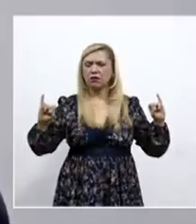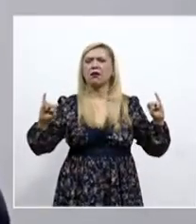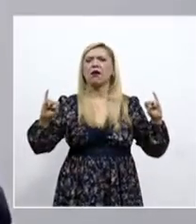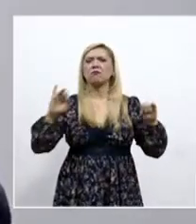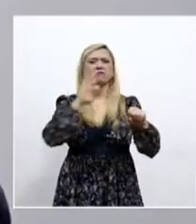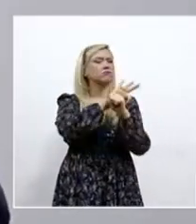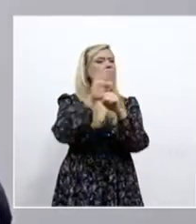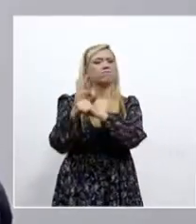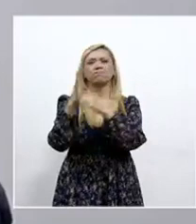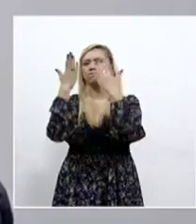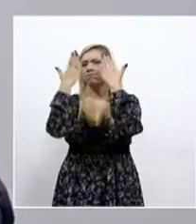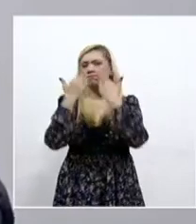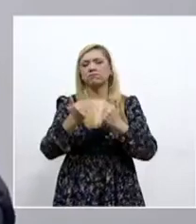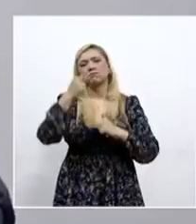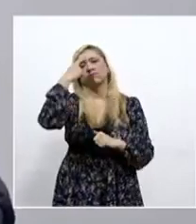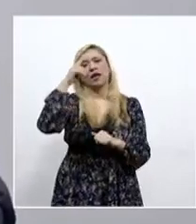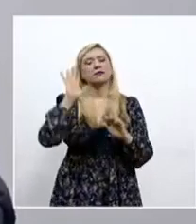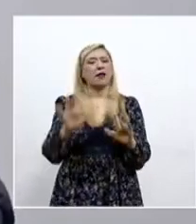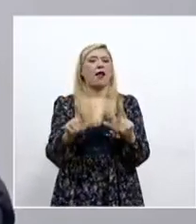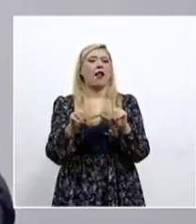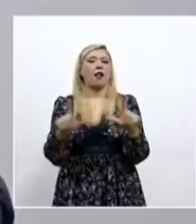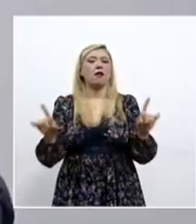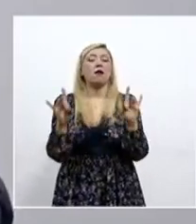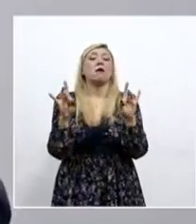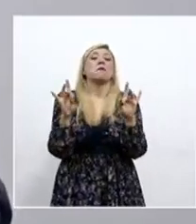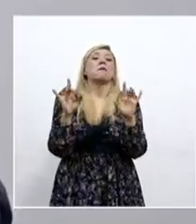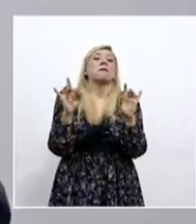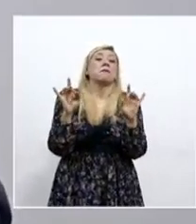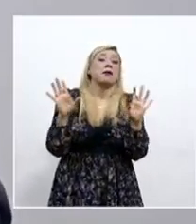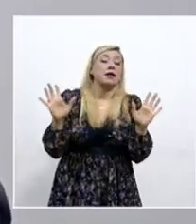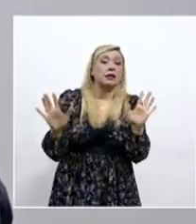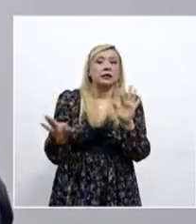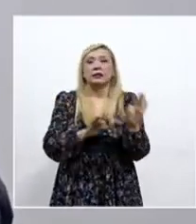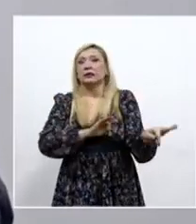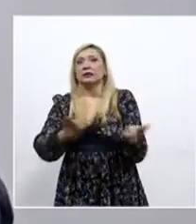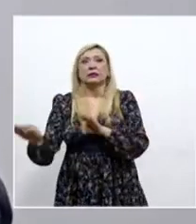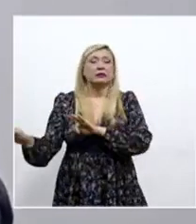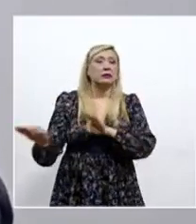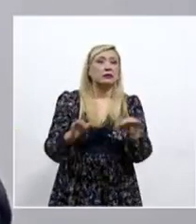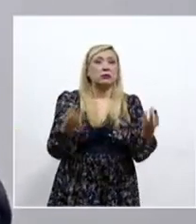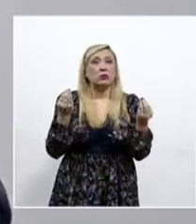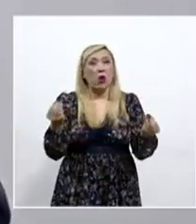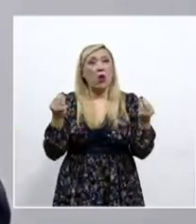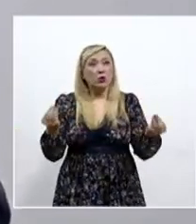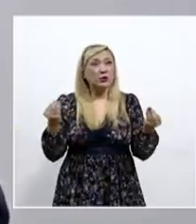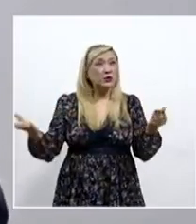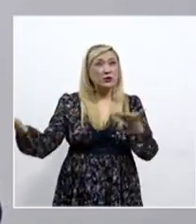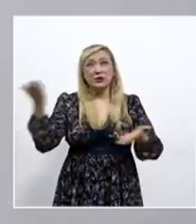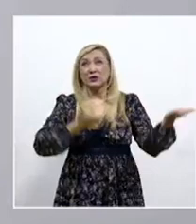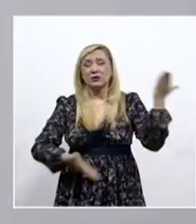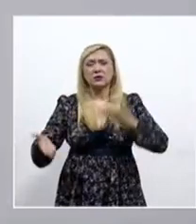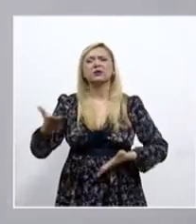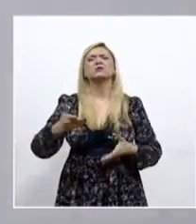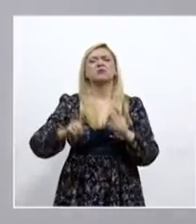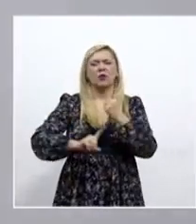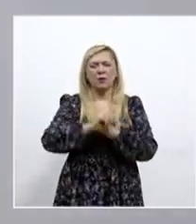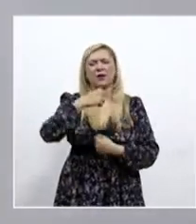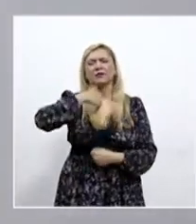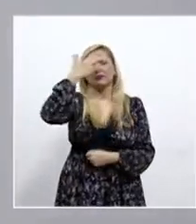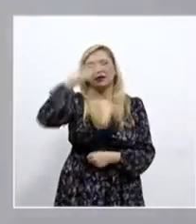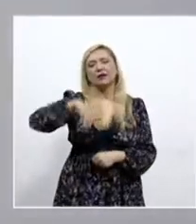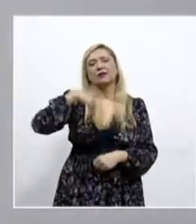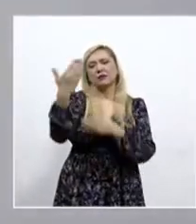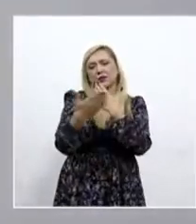sus derechos. Por ahora, el reporte que tenemos aquí desde la Ciudad Judicial en la capital del